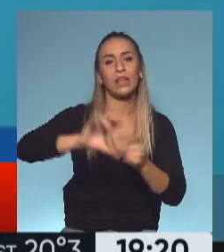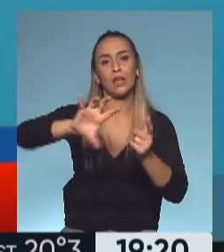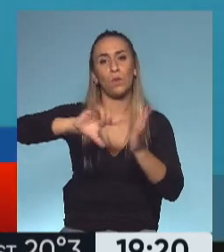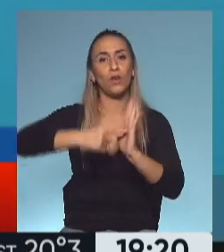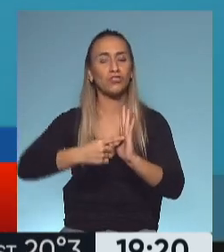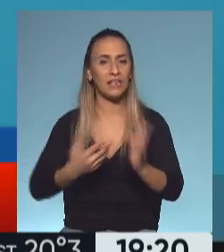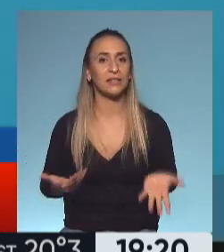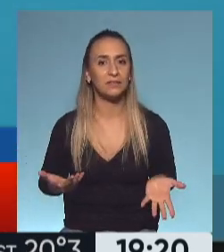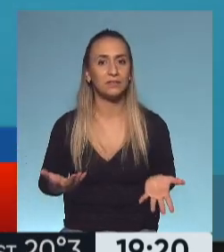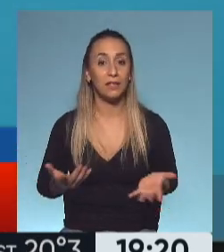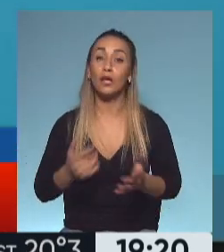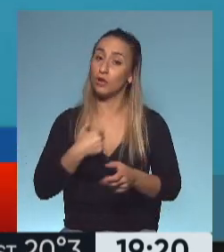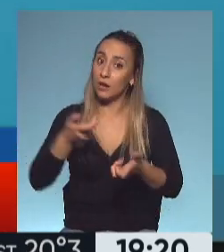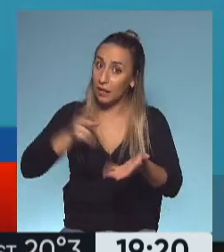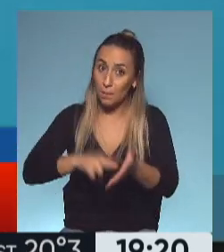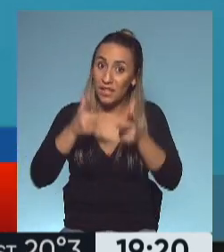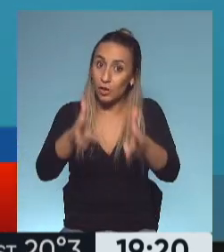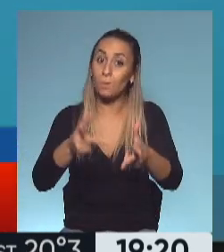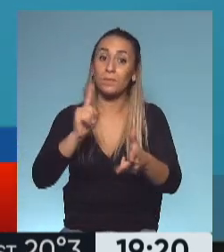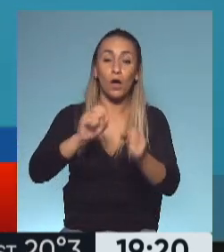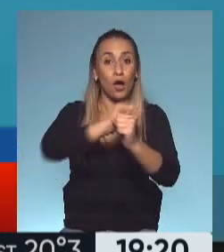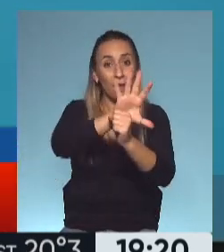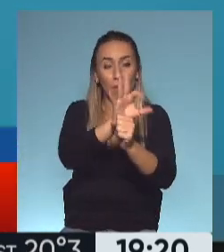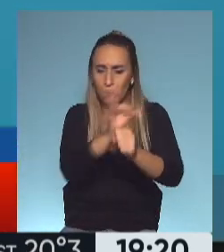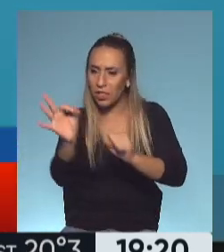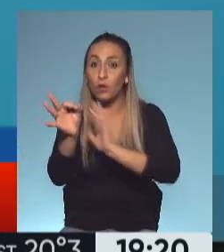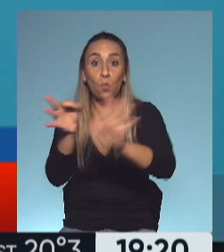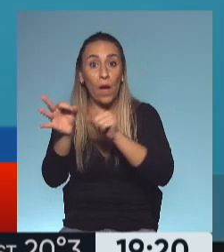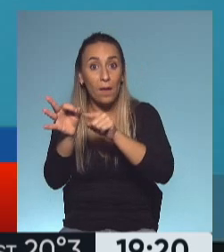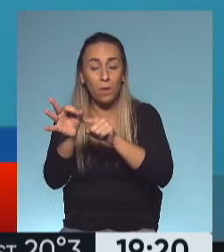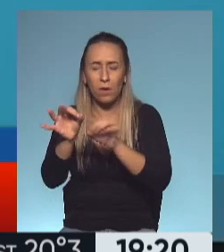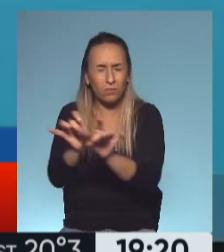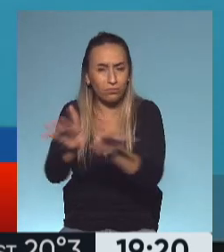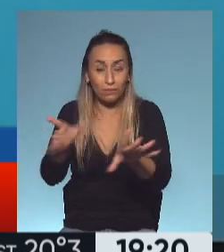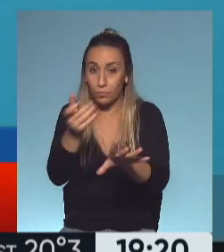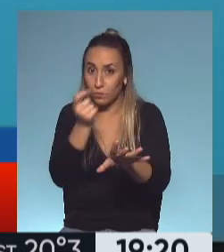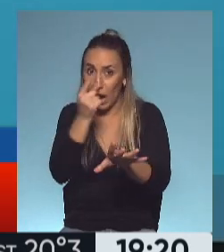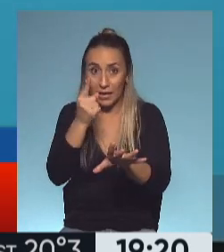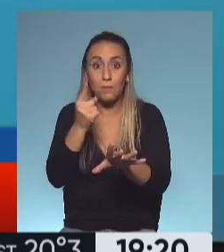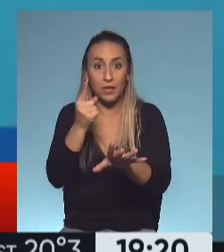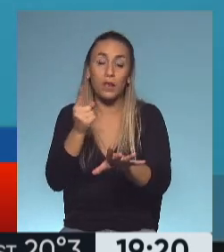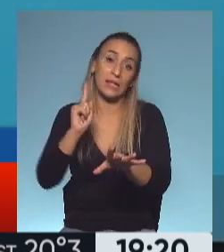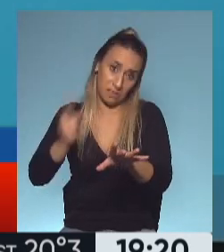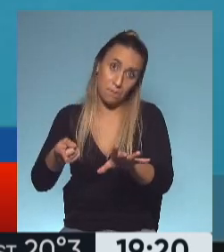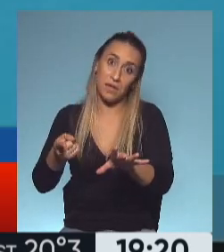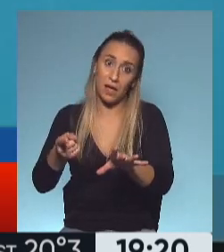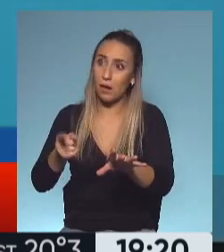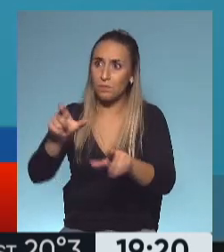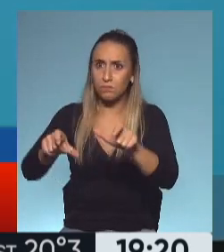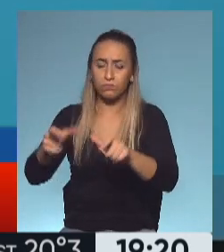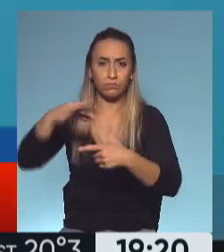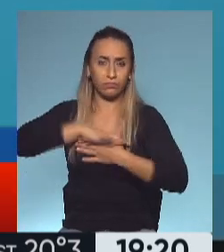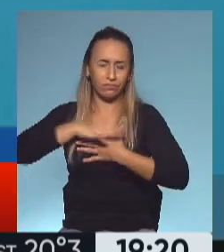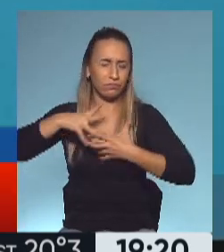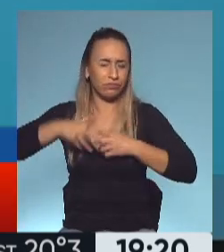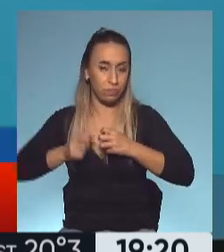cepas, repito, son más contagiosas y se está estudiando, pero también, y por lo mismo, más mortíferas. Así